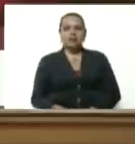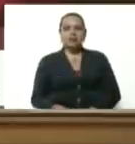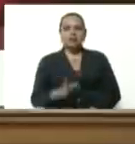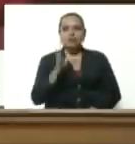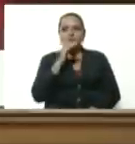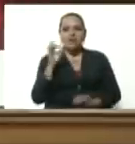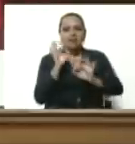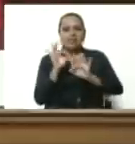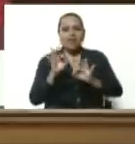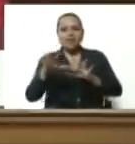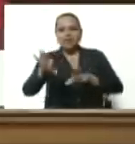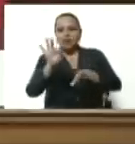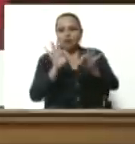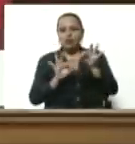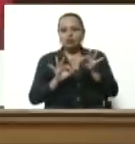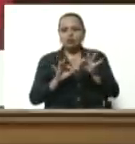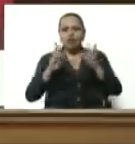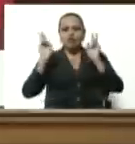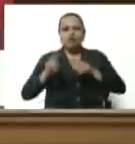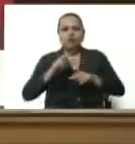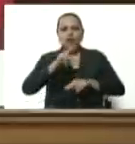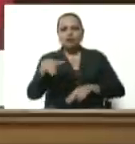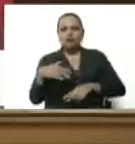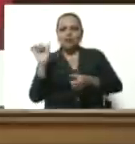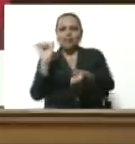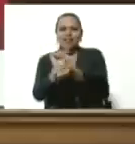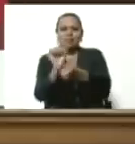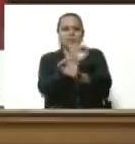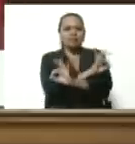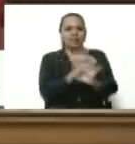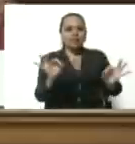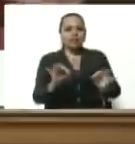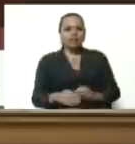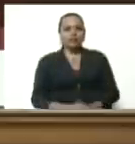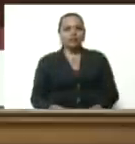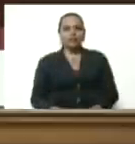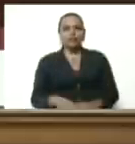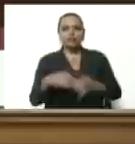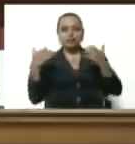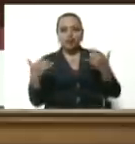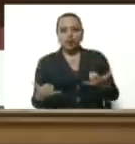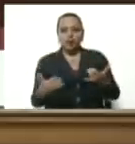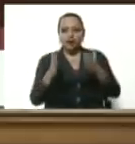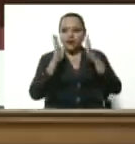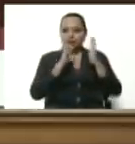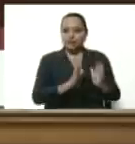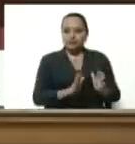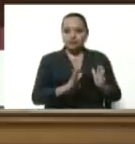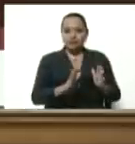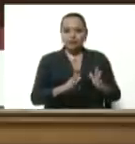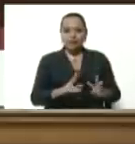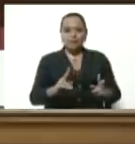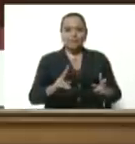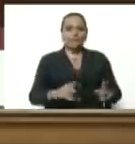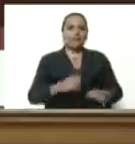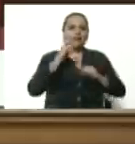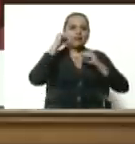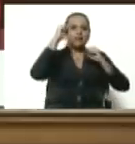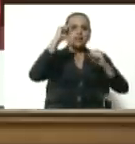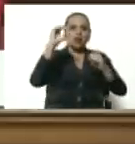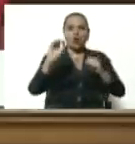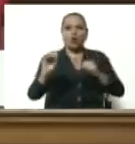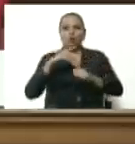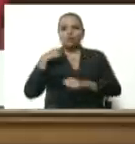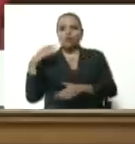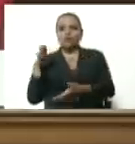no tenemos nada que escoger. Jamás seremos esclavos de nadie. Ahora, entre vencer y